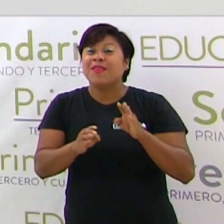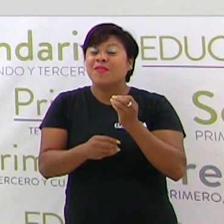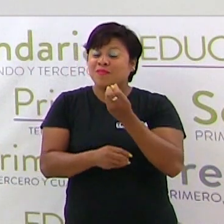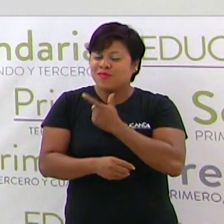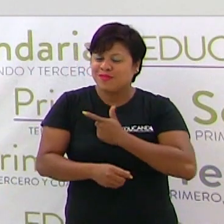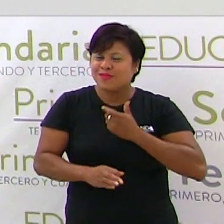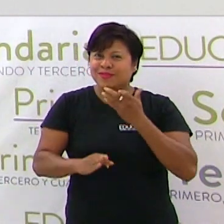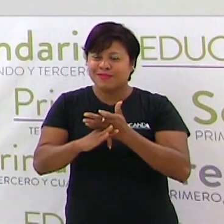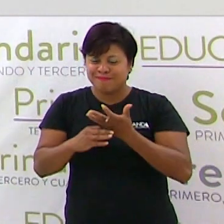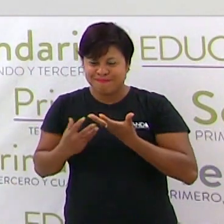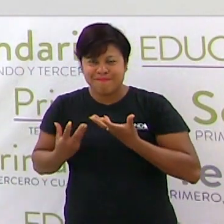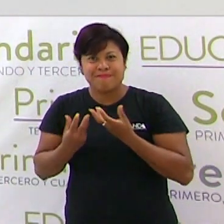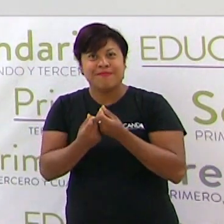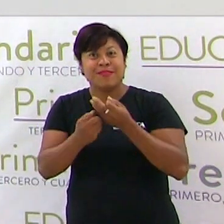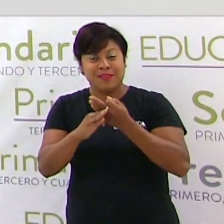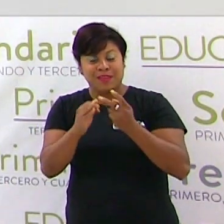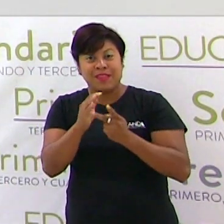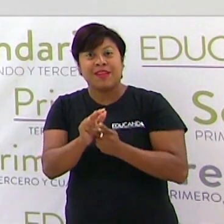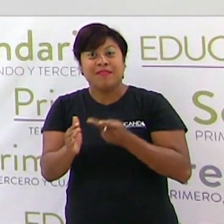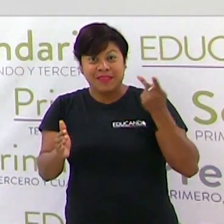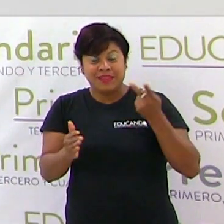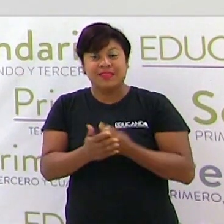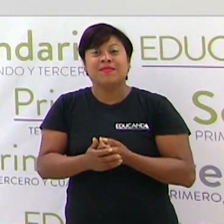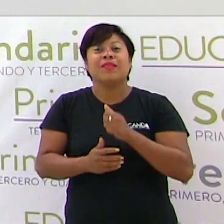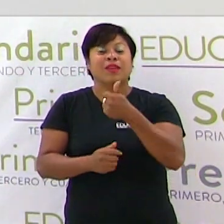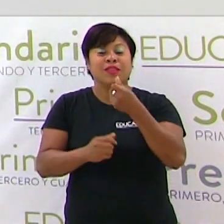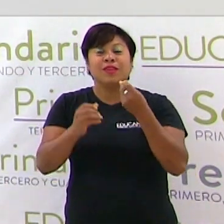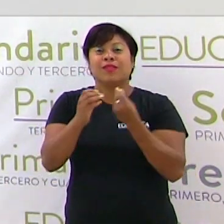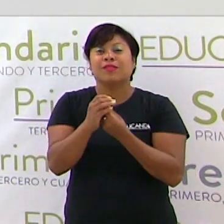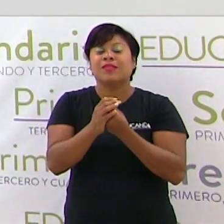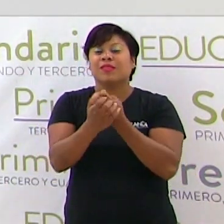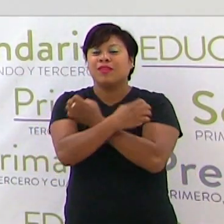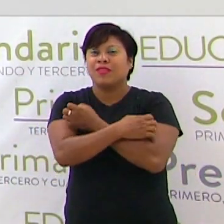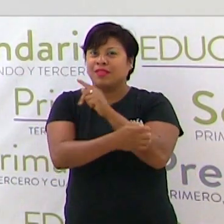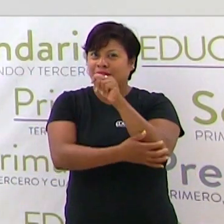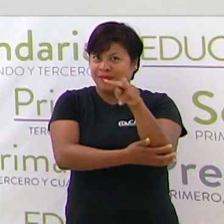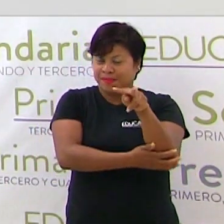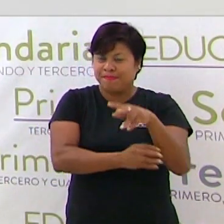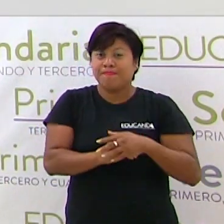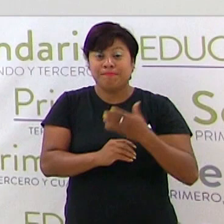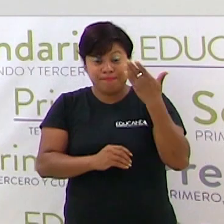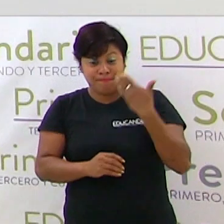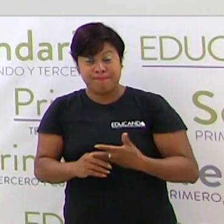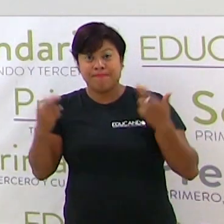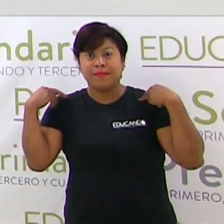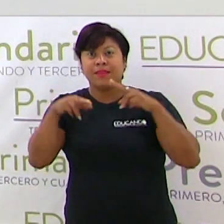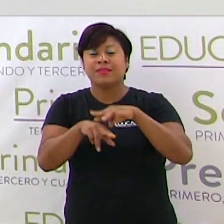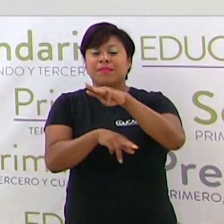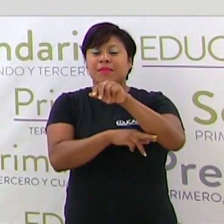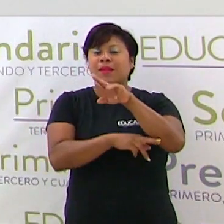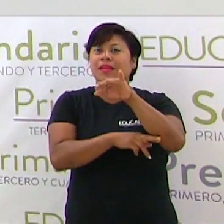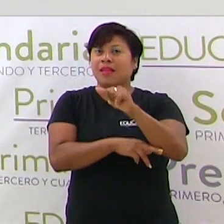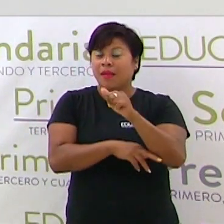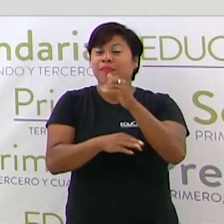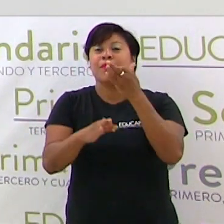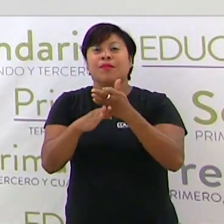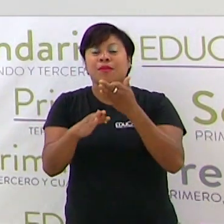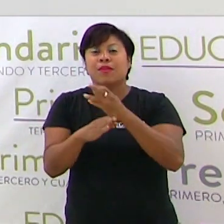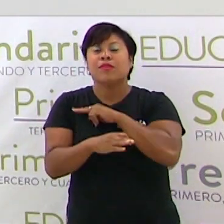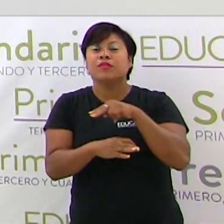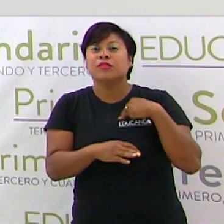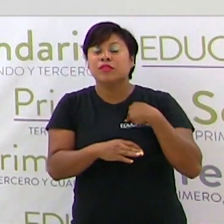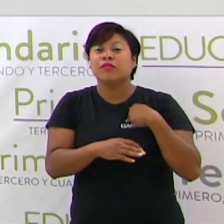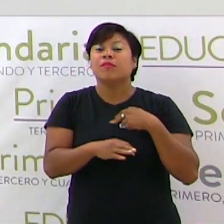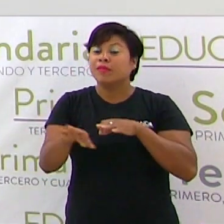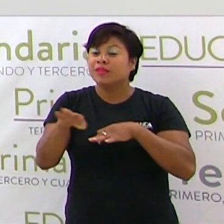Me da mucho gusto estar con ustedes de nueva cuenta en otro programa más de Educando TV. Yo soy la maestra María y el día de hoy vamos